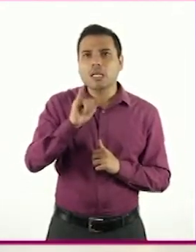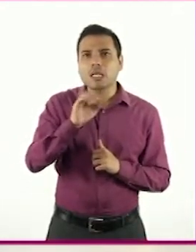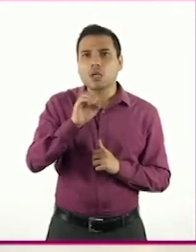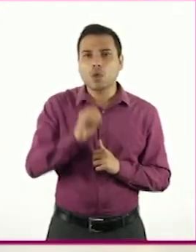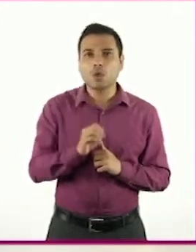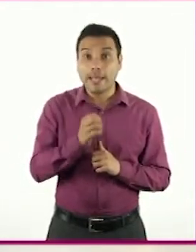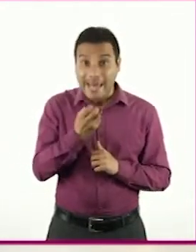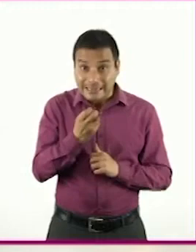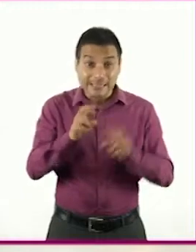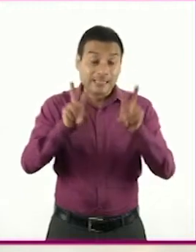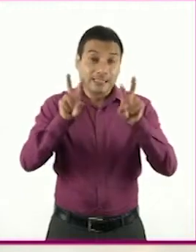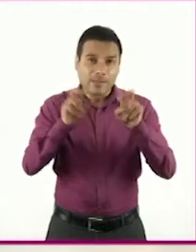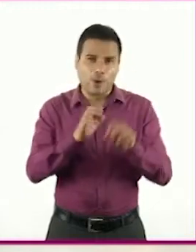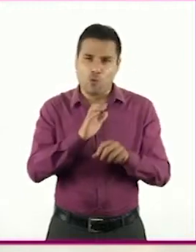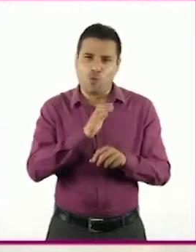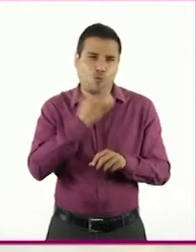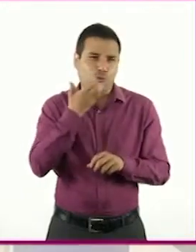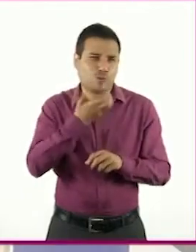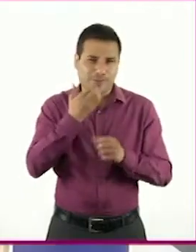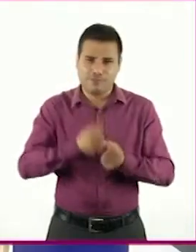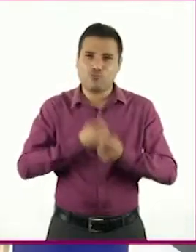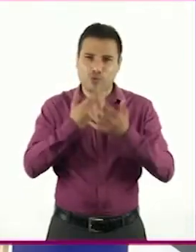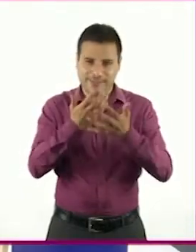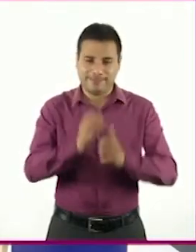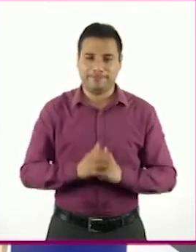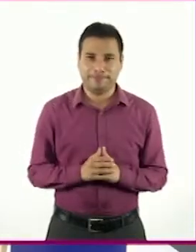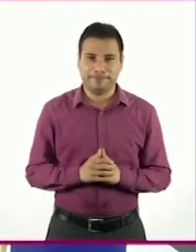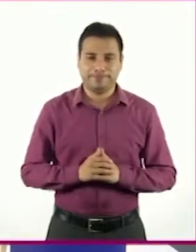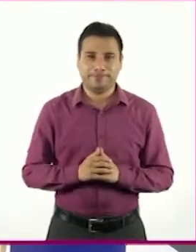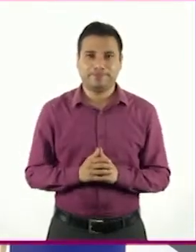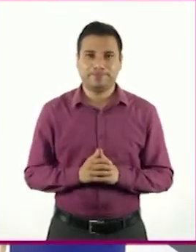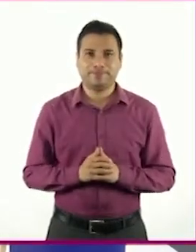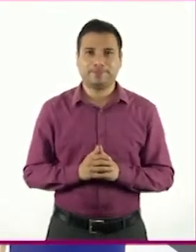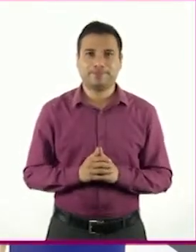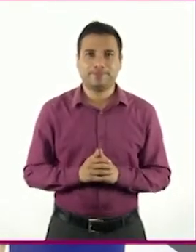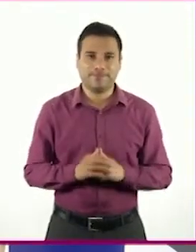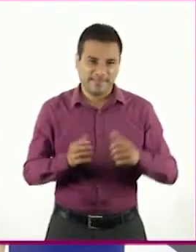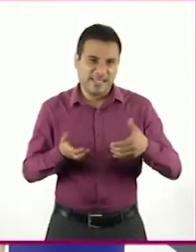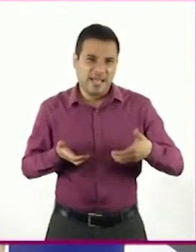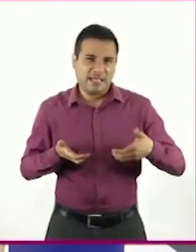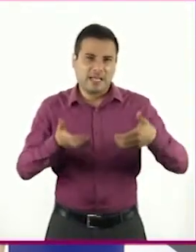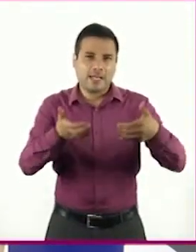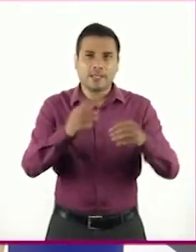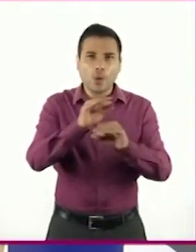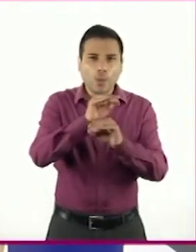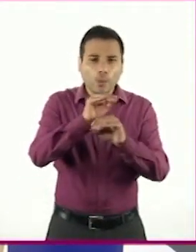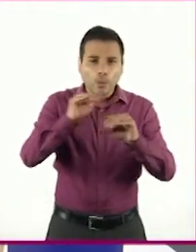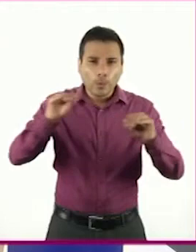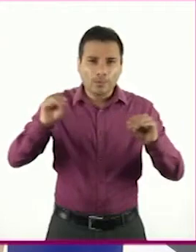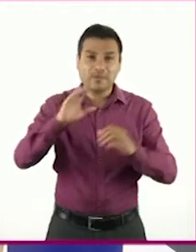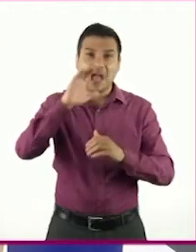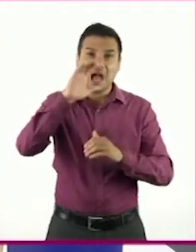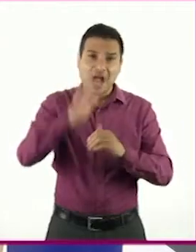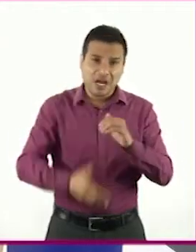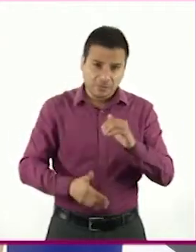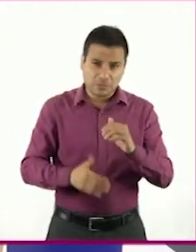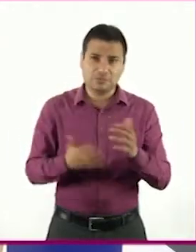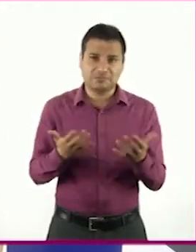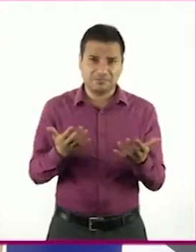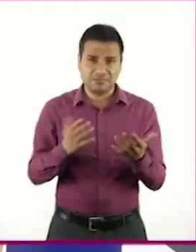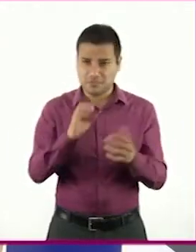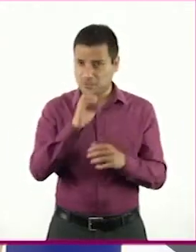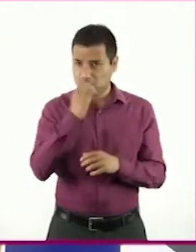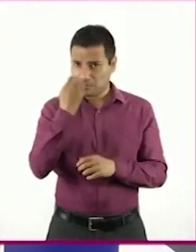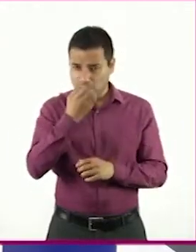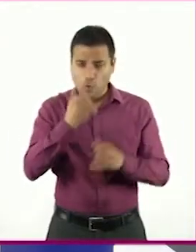tema habitual en esta poesía. En el barrio, en la calle desierta, after school, we play canicas.